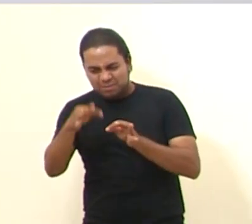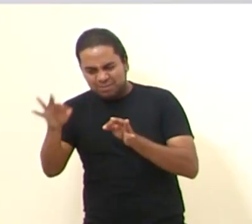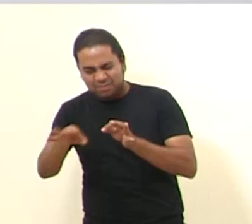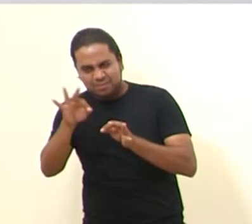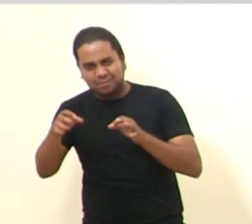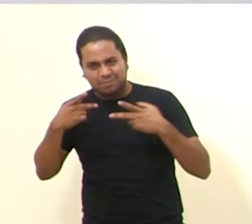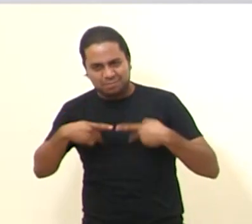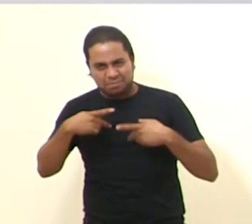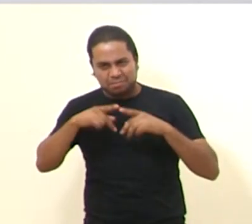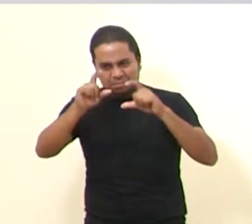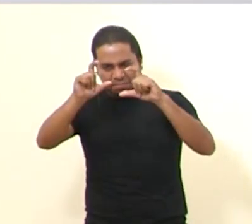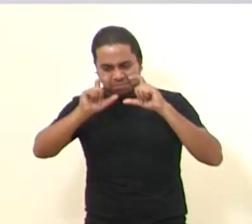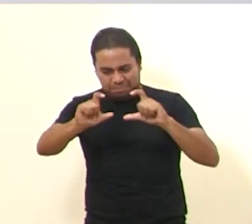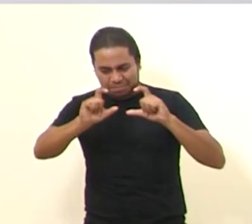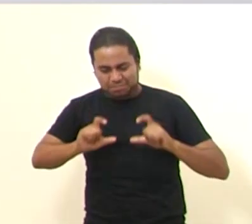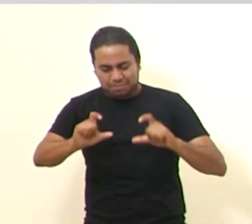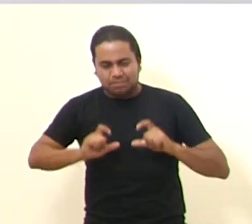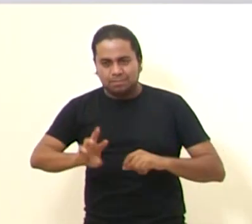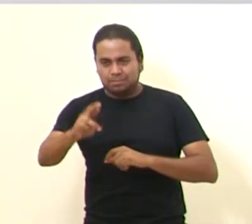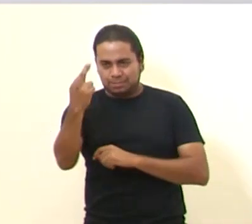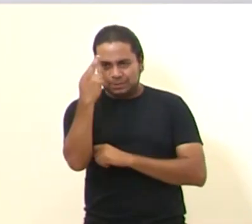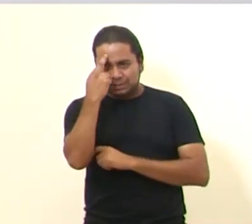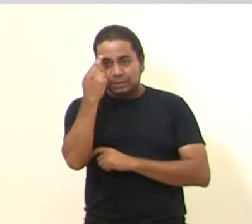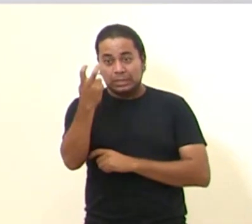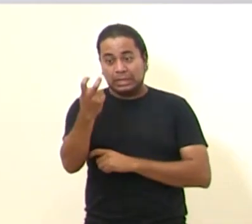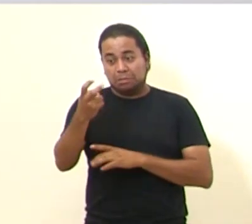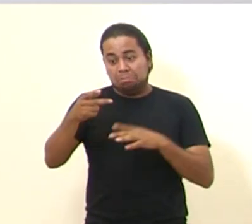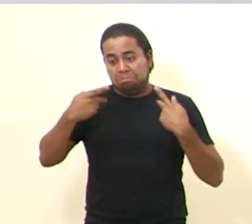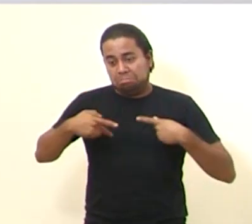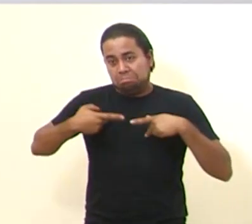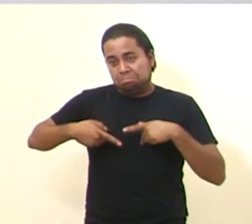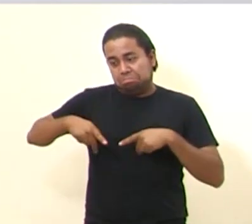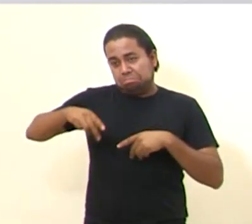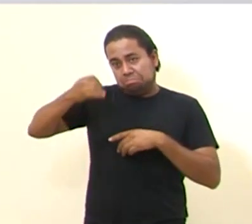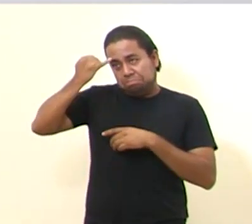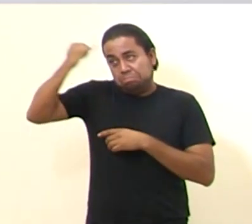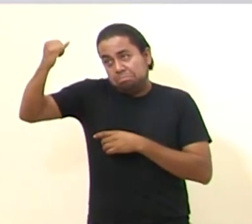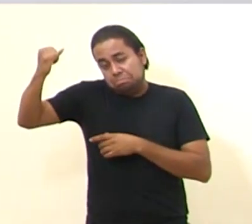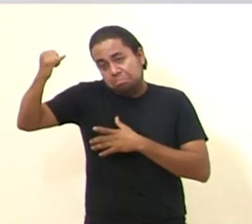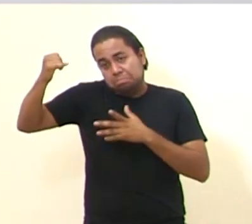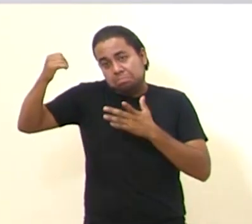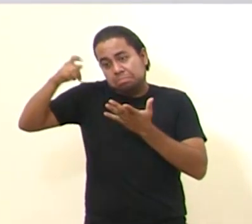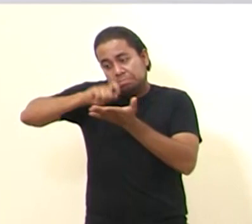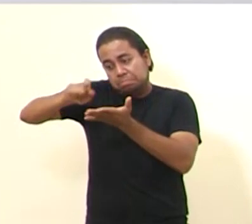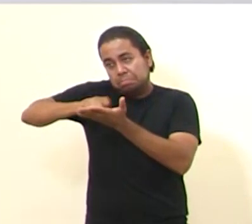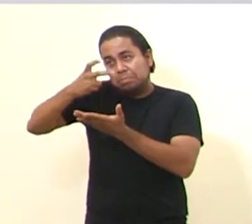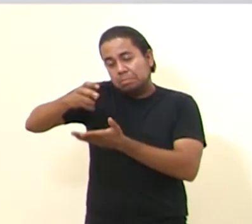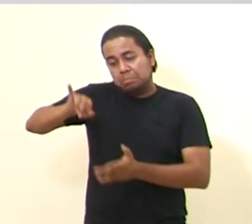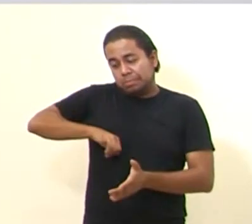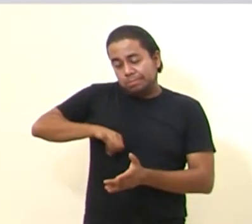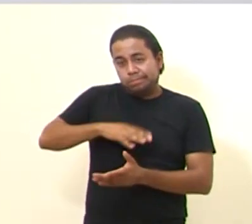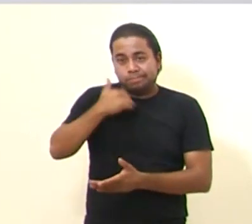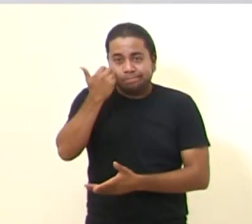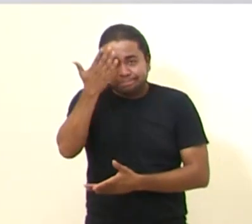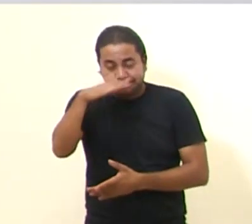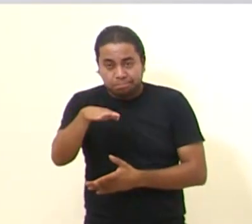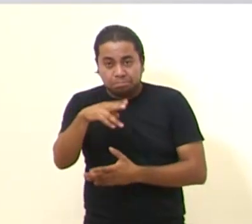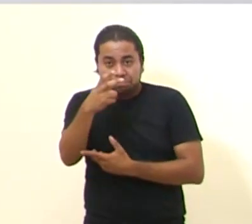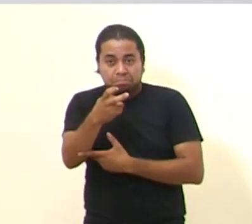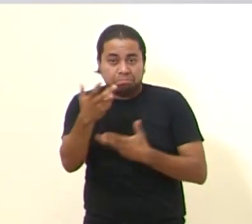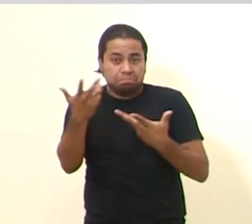¿Se acuerdan de los subtemas? Eso es lo que le interesaba al autor investigar. hizo una